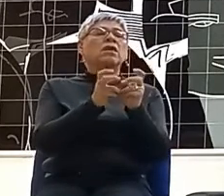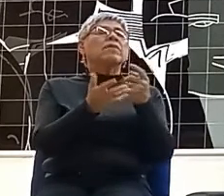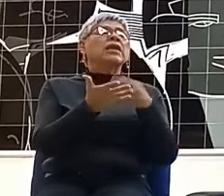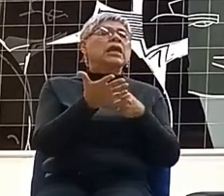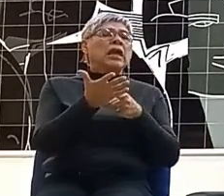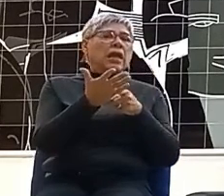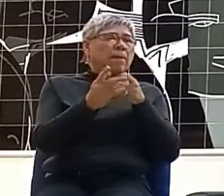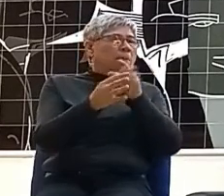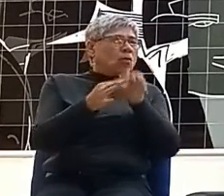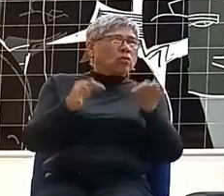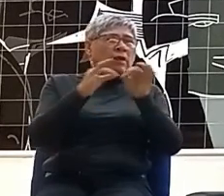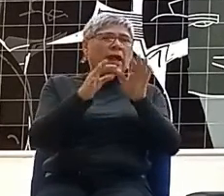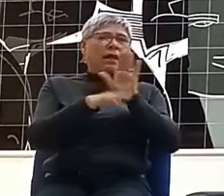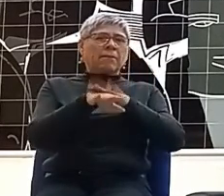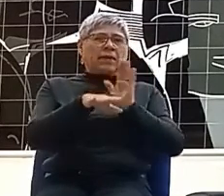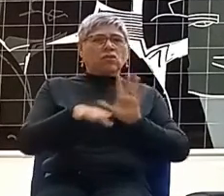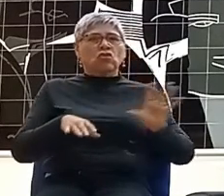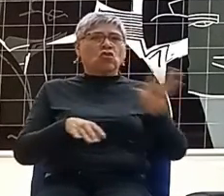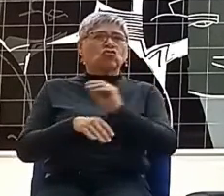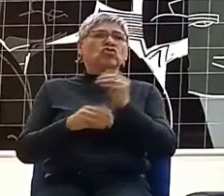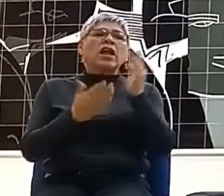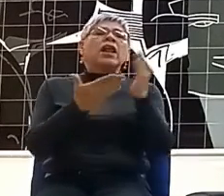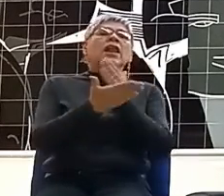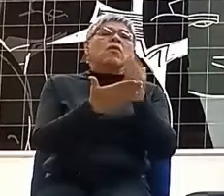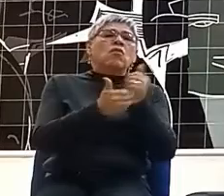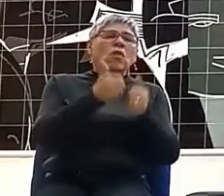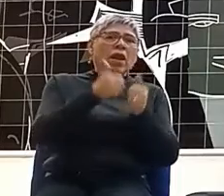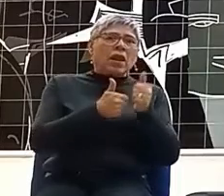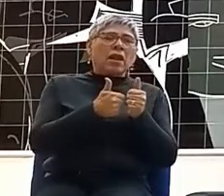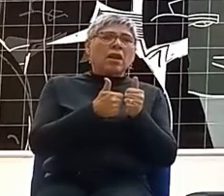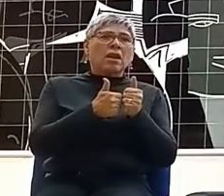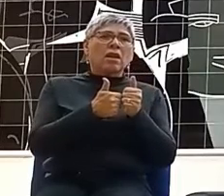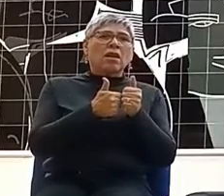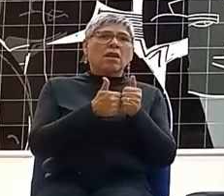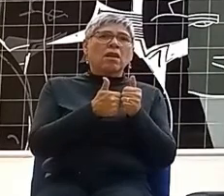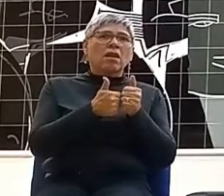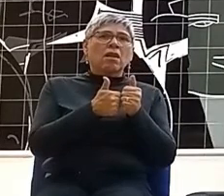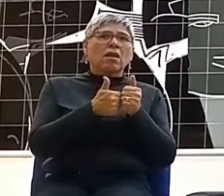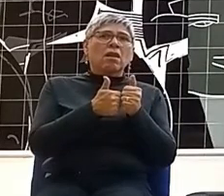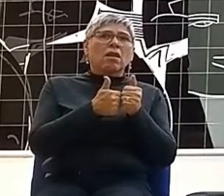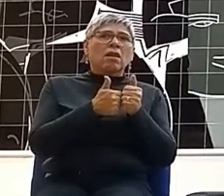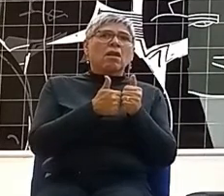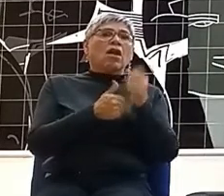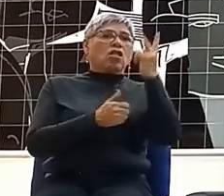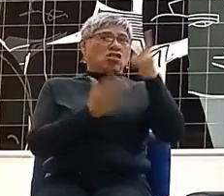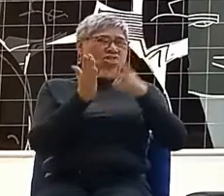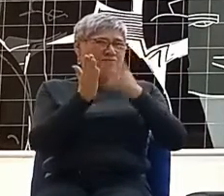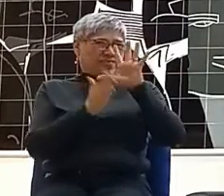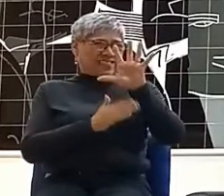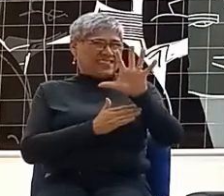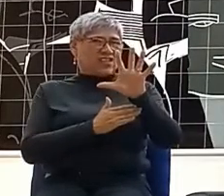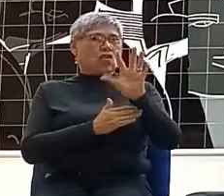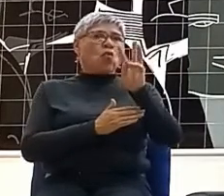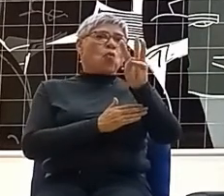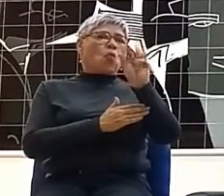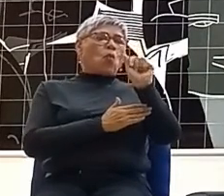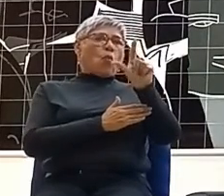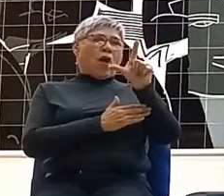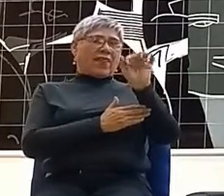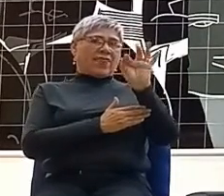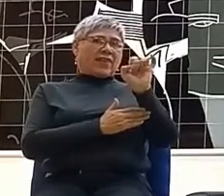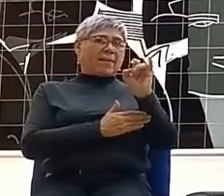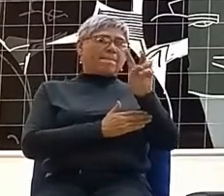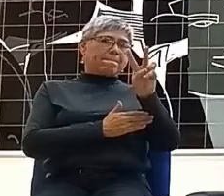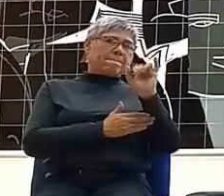muchos. Entre esos libros puedo mencionar uno del 2005, Walter Benjamin, Pensador